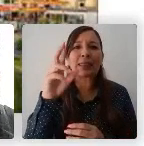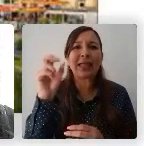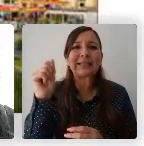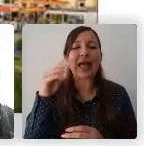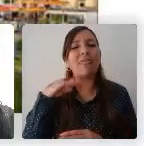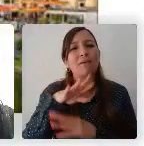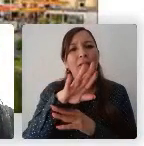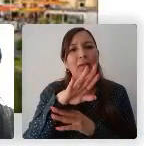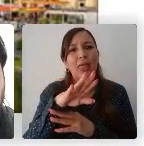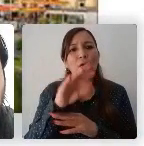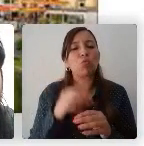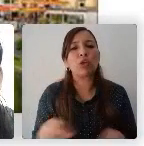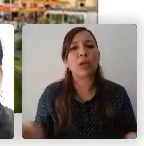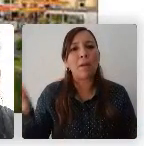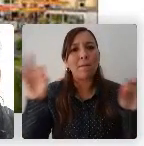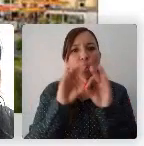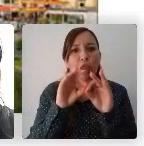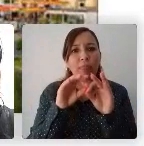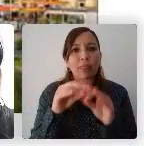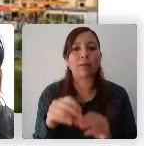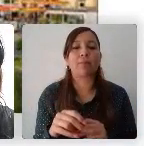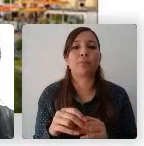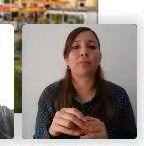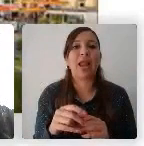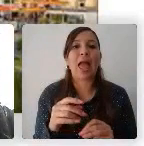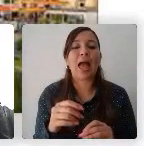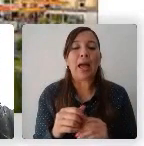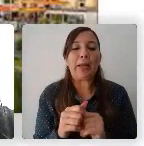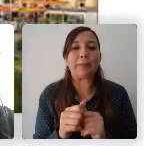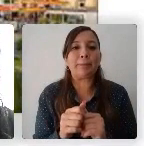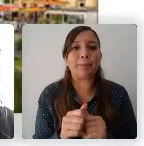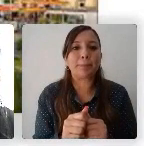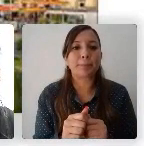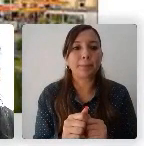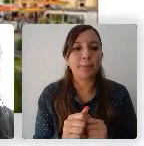Que tiene que ver con el destino, con el recurso y con las actividades, ¿no? Básicamente eso.